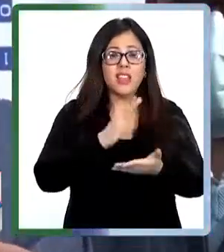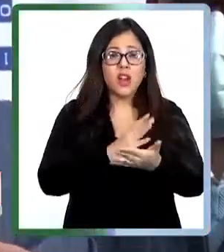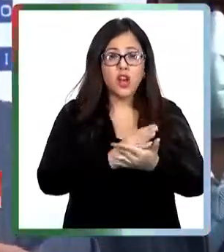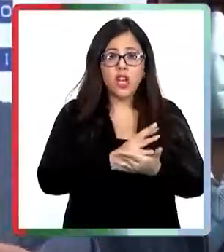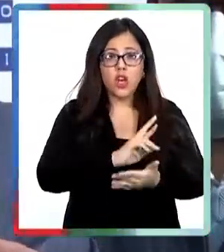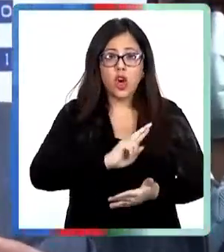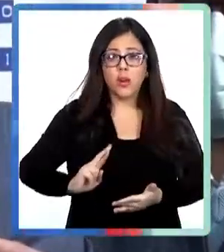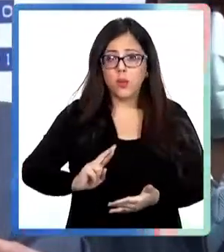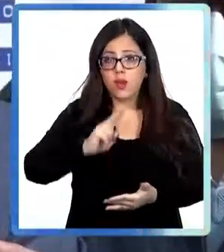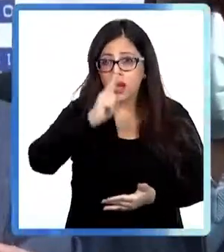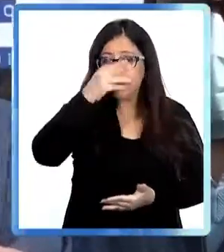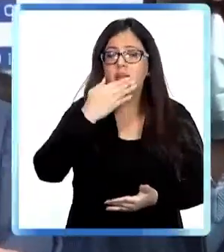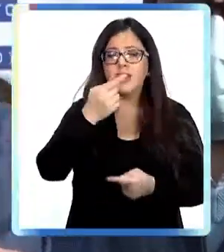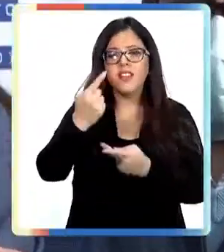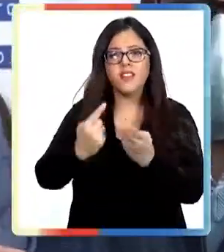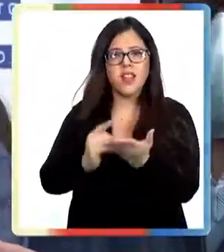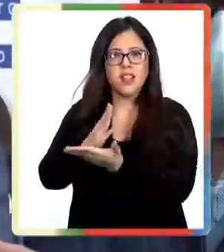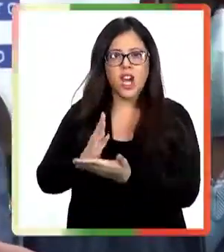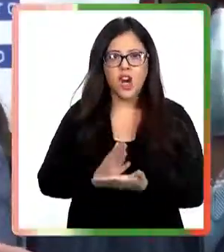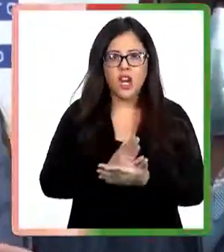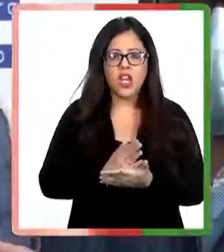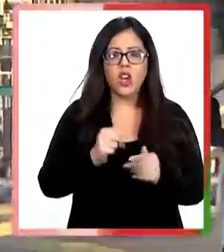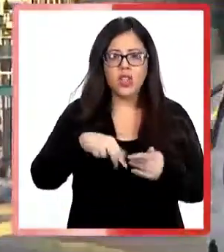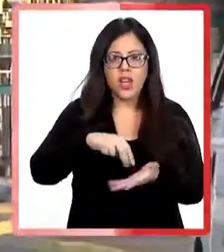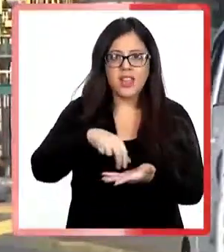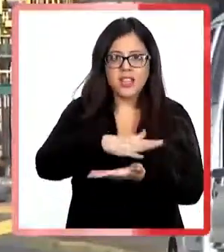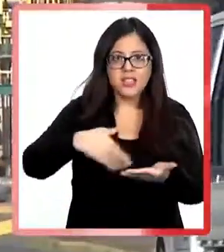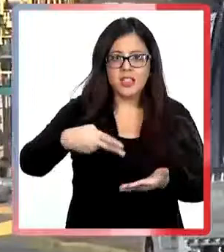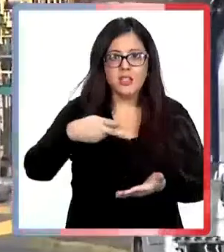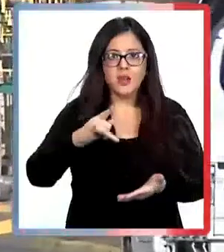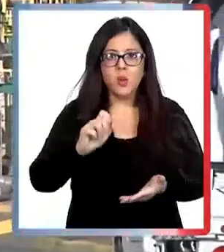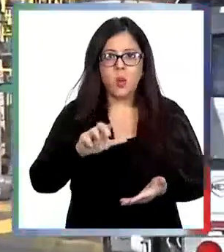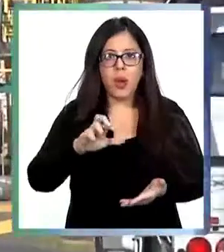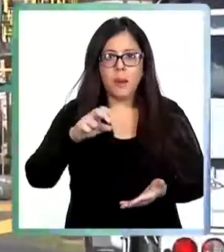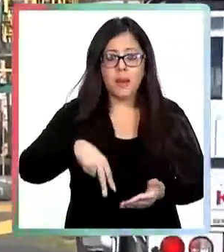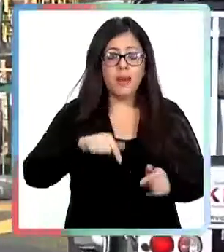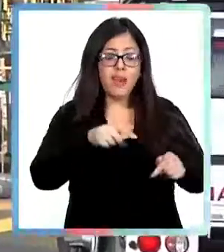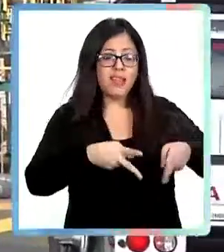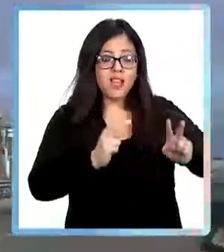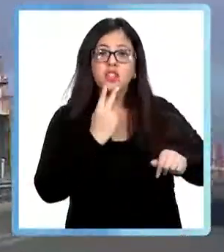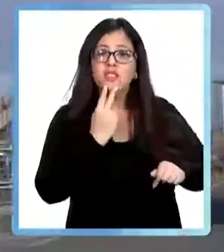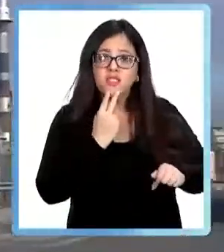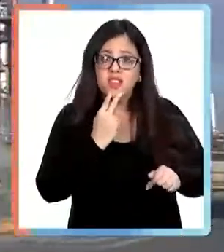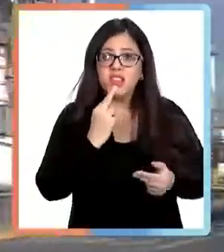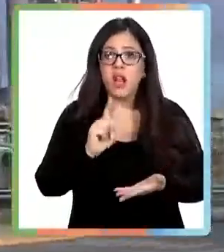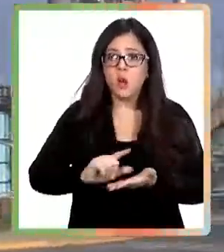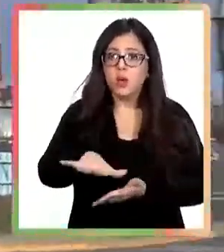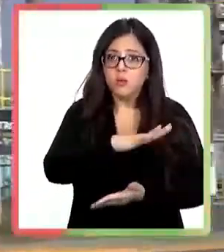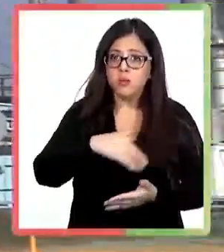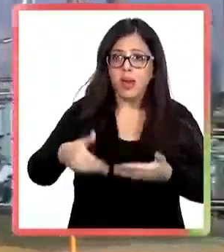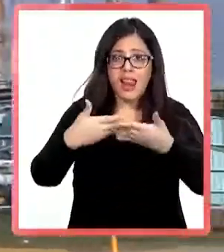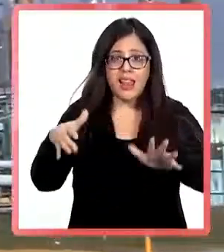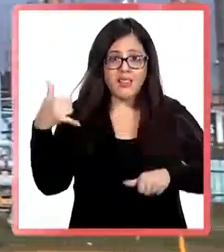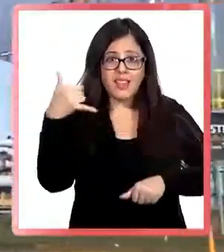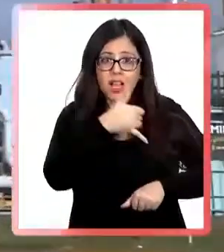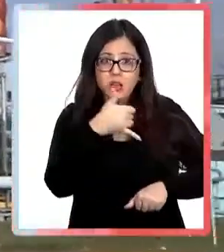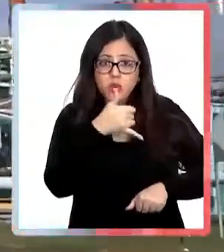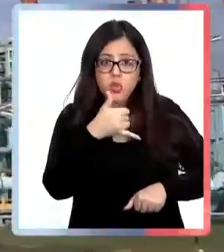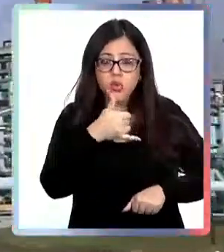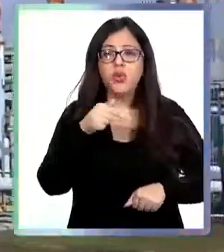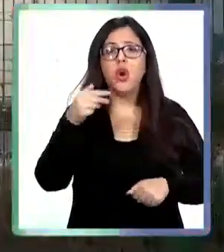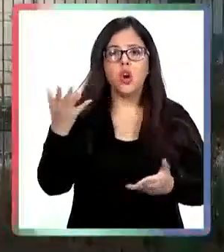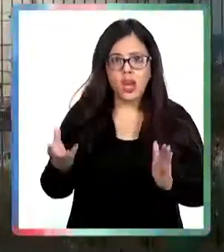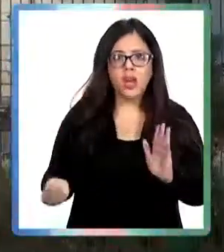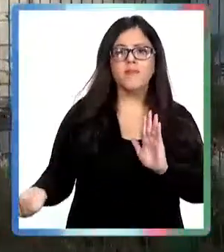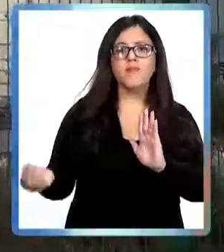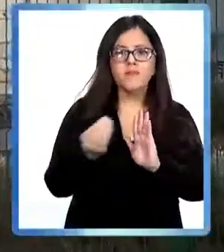distintos establecimientos vocacionales de la ciudad de Hualpén. El derecho a vivir en un medio ambiente libre de contaminación está